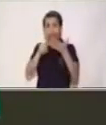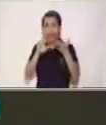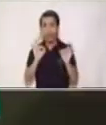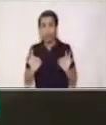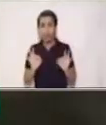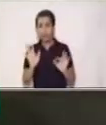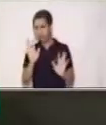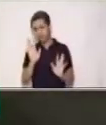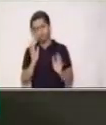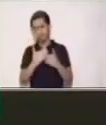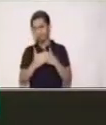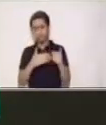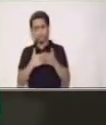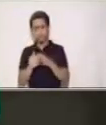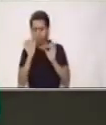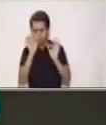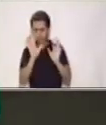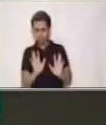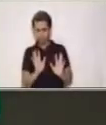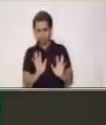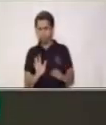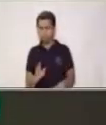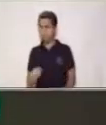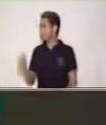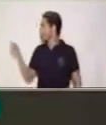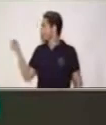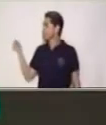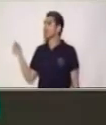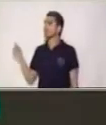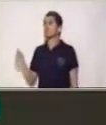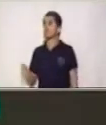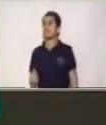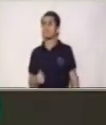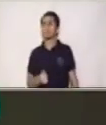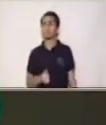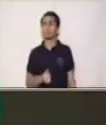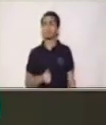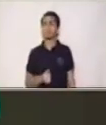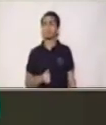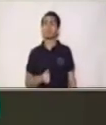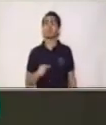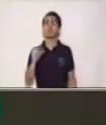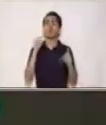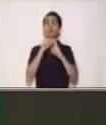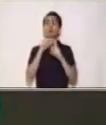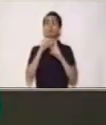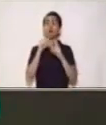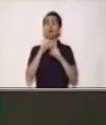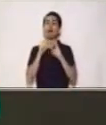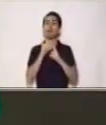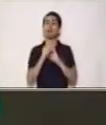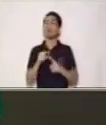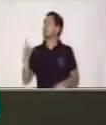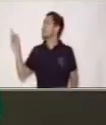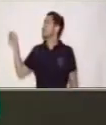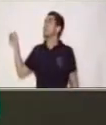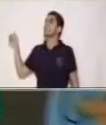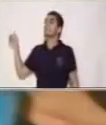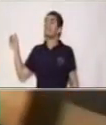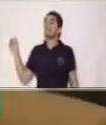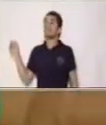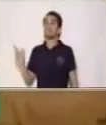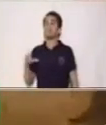a aprender la estructura de esta palabra. Y nos vamos a dar cuenta que esta palabra está formada con